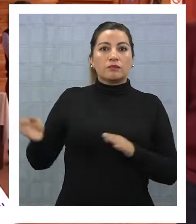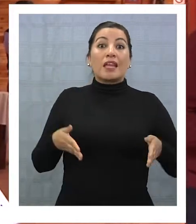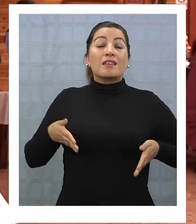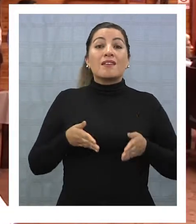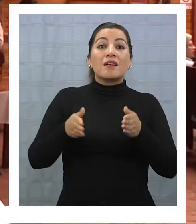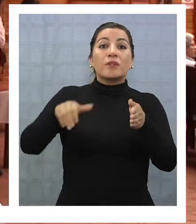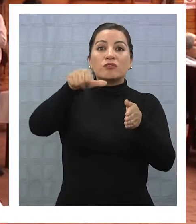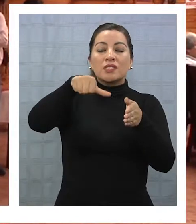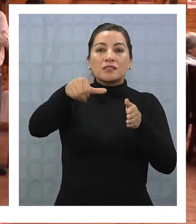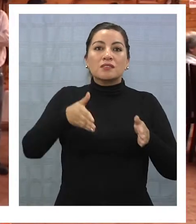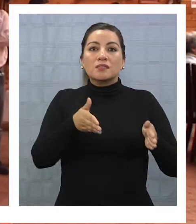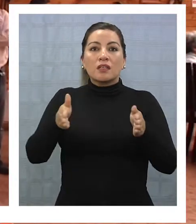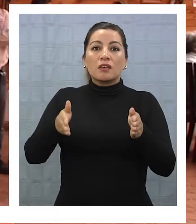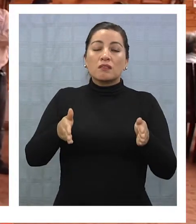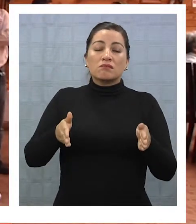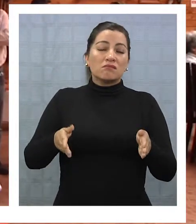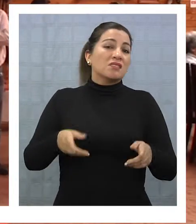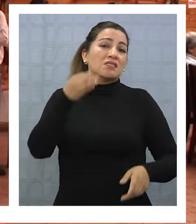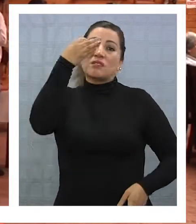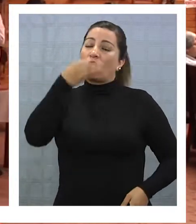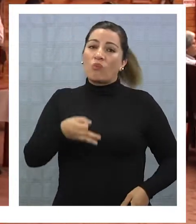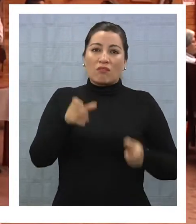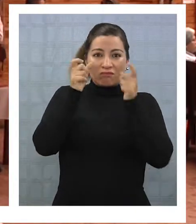más probable es que lo fiscalicen y